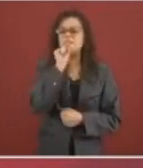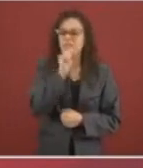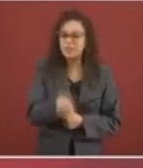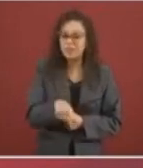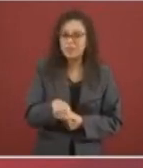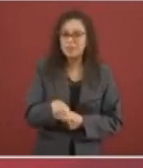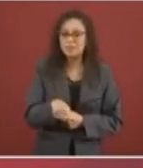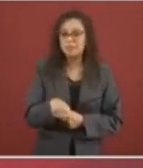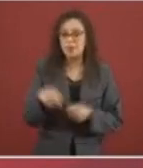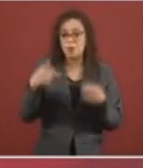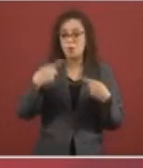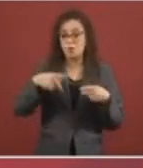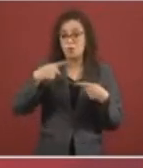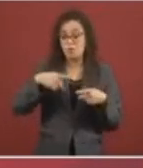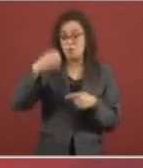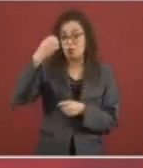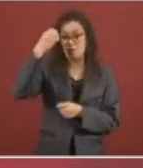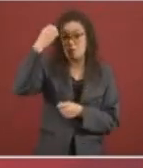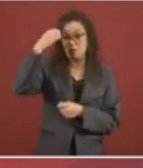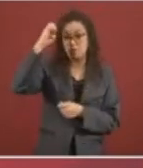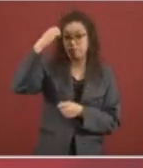hasta académicos,